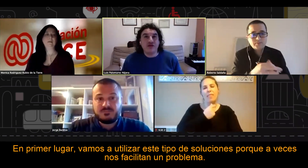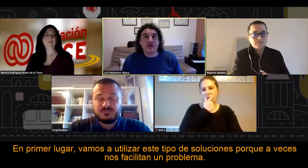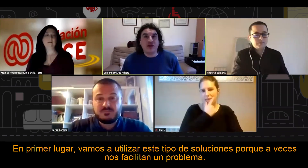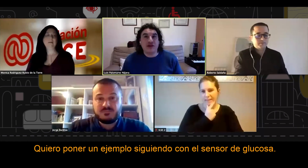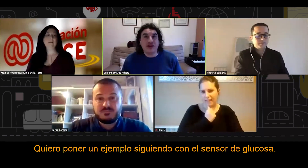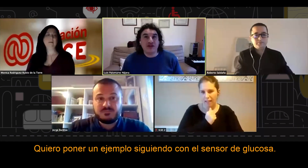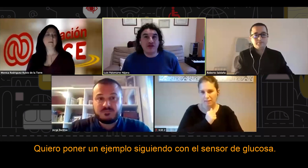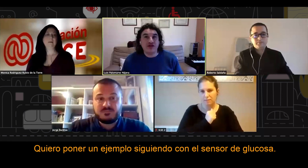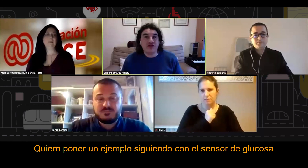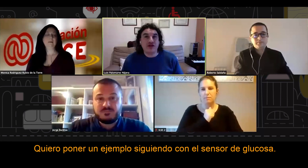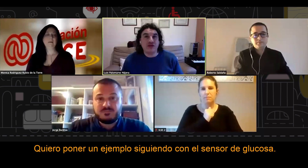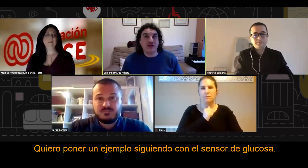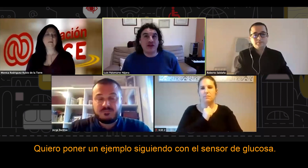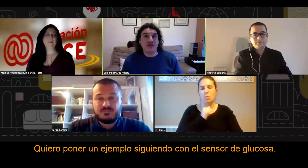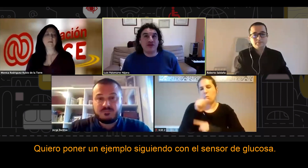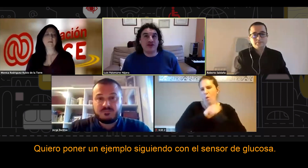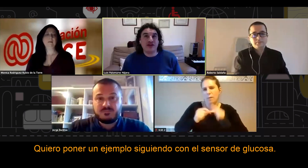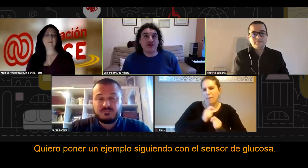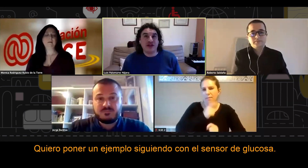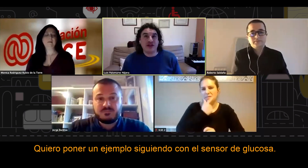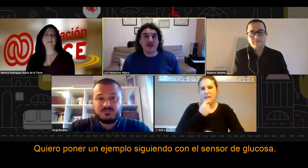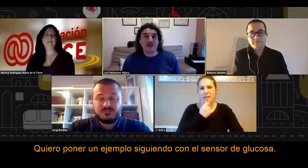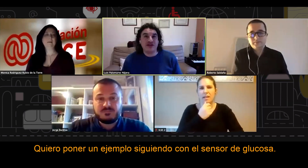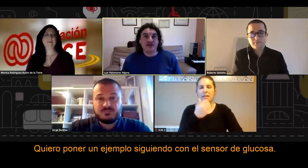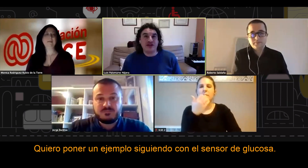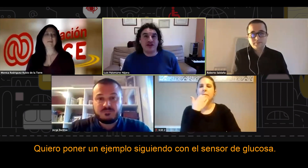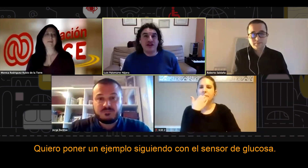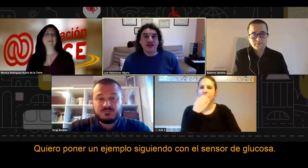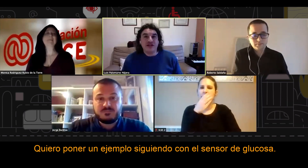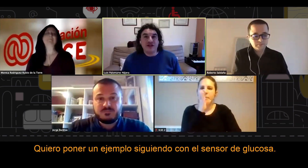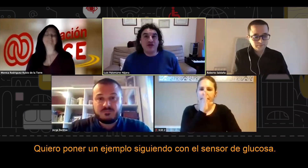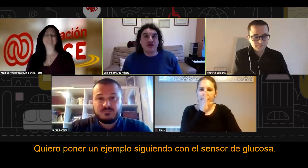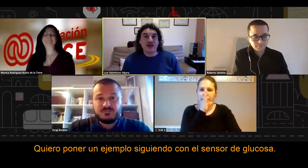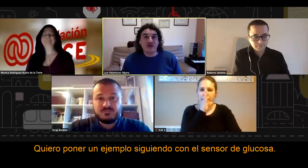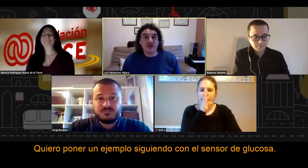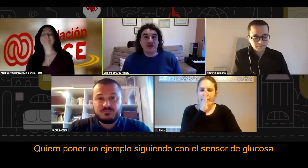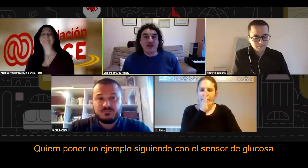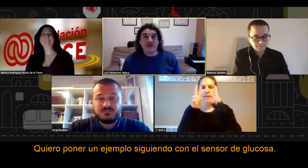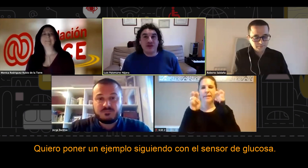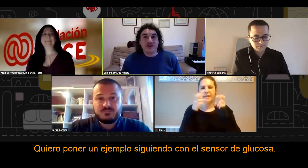un problema, ¿no? Yo quiero poner un ejemplo siguiendo con el sensor de glucosa, ¿no? Pues